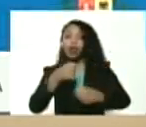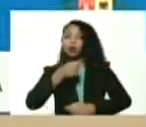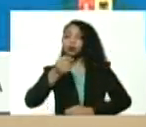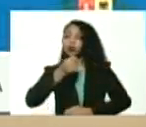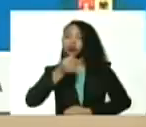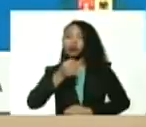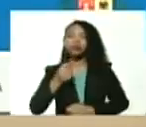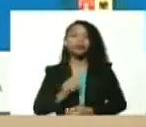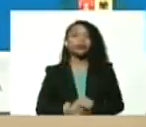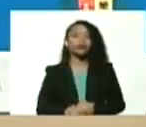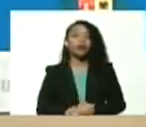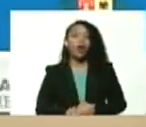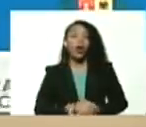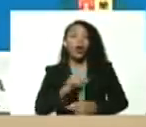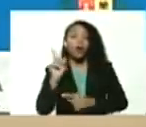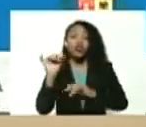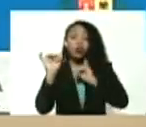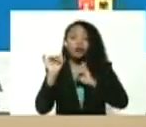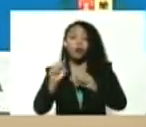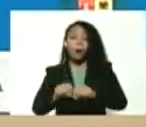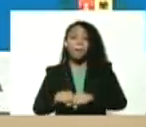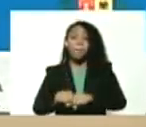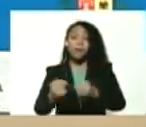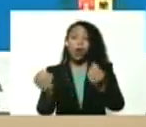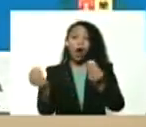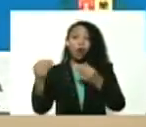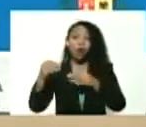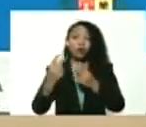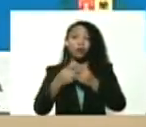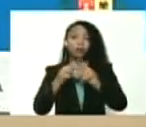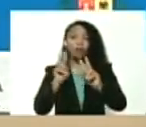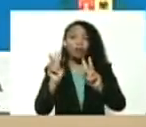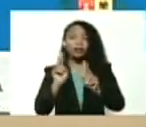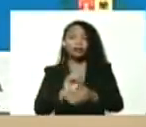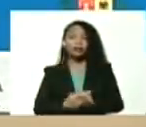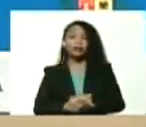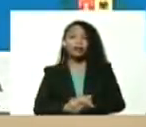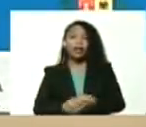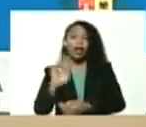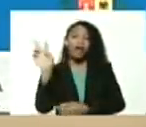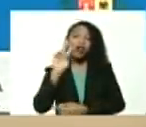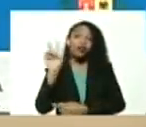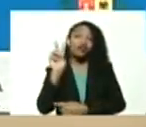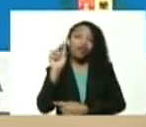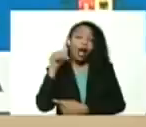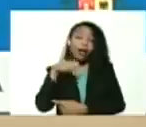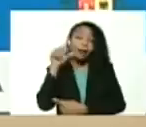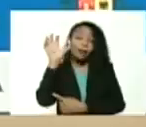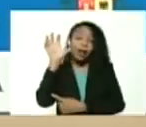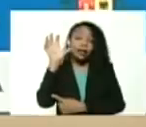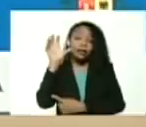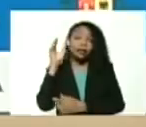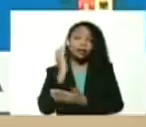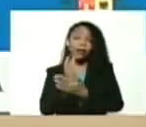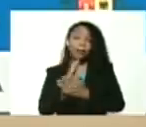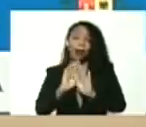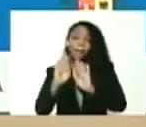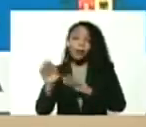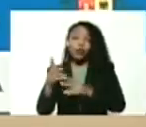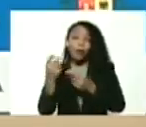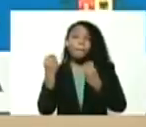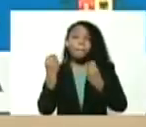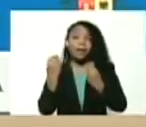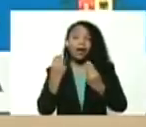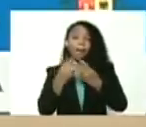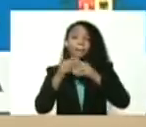Poco se hablaba de cómo ellos mismos rompieron los acuerdos de paz del cual Venezuela fue un país garante, porque somos